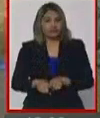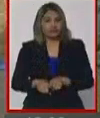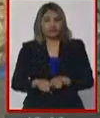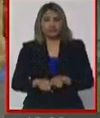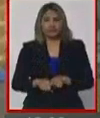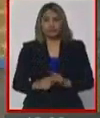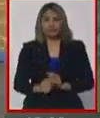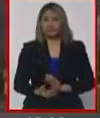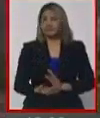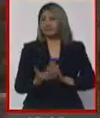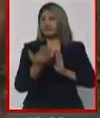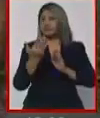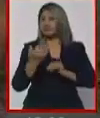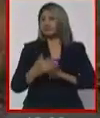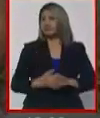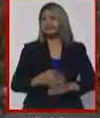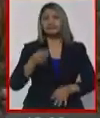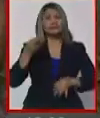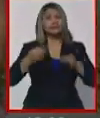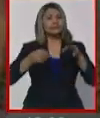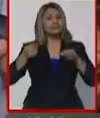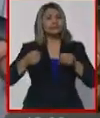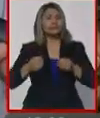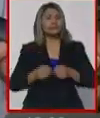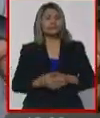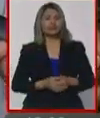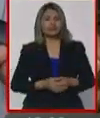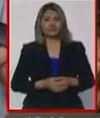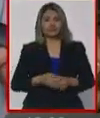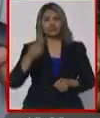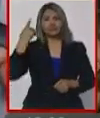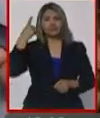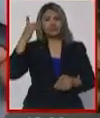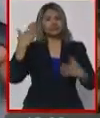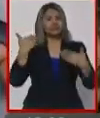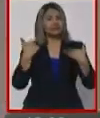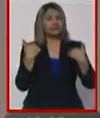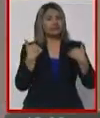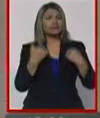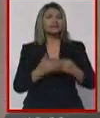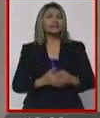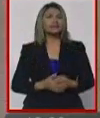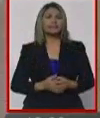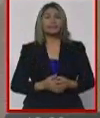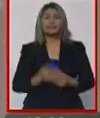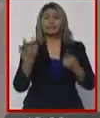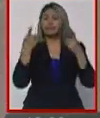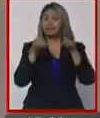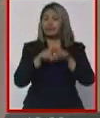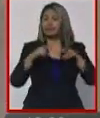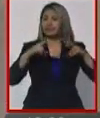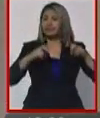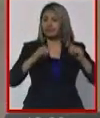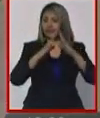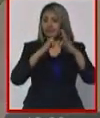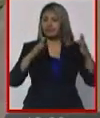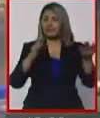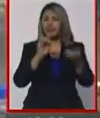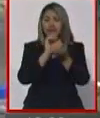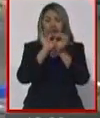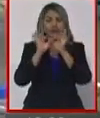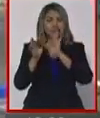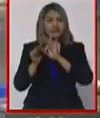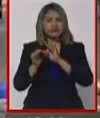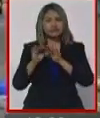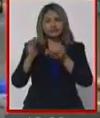que serán puestos ya a disposición ante el juez de control jurisdiccional para que defina la situación jurídica. De acuerdo con las investigaciones, el inmueble fue